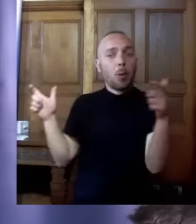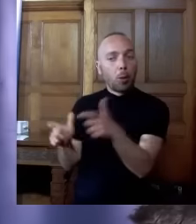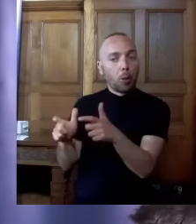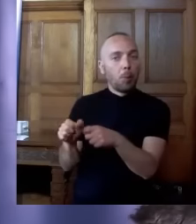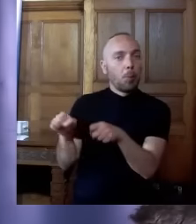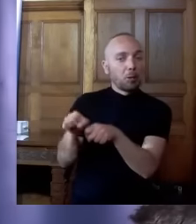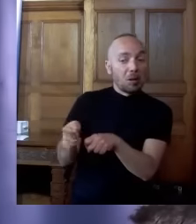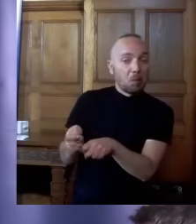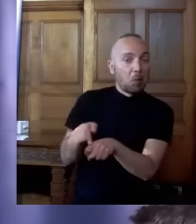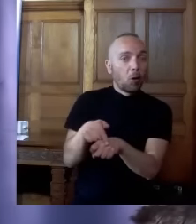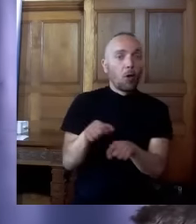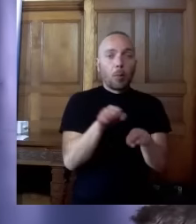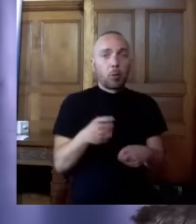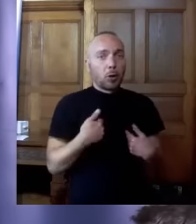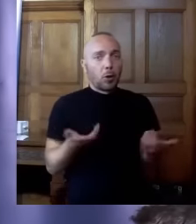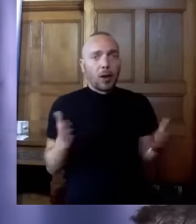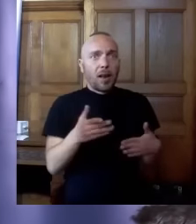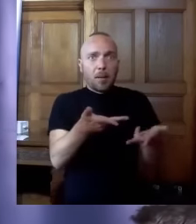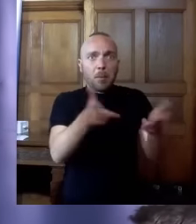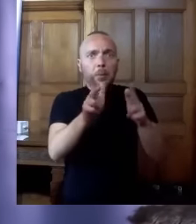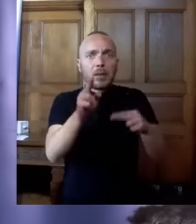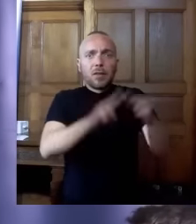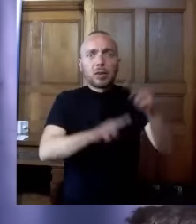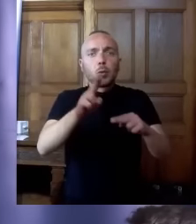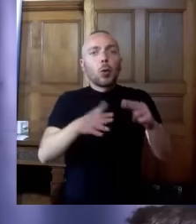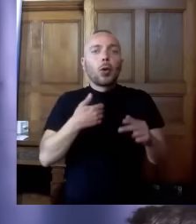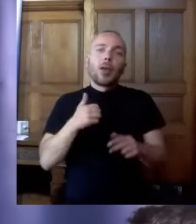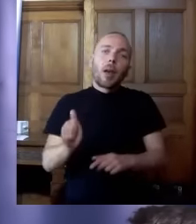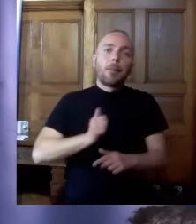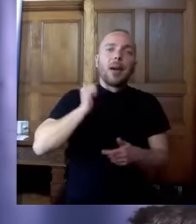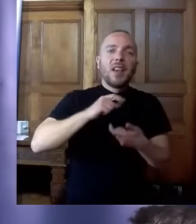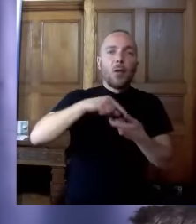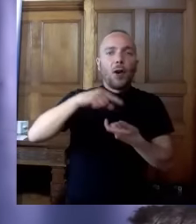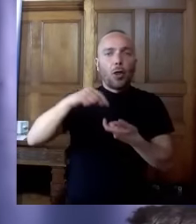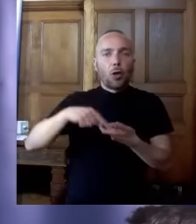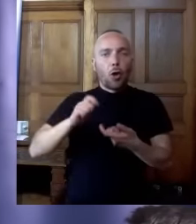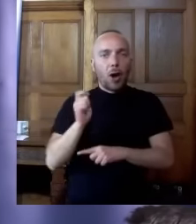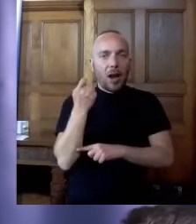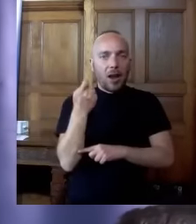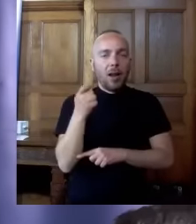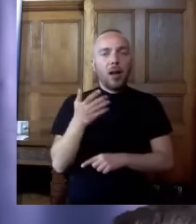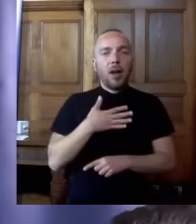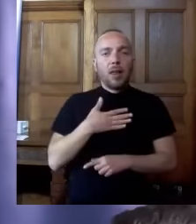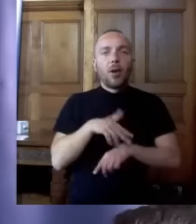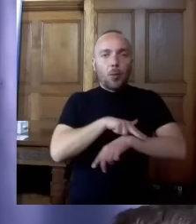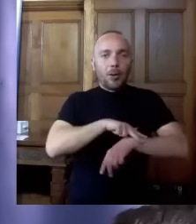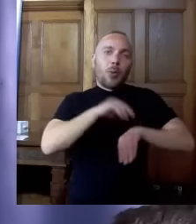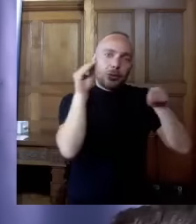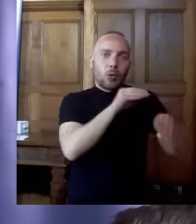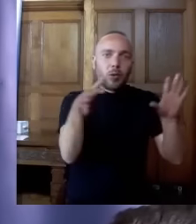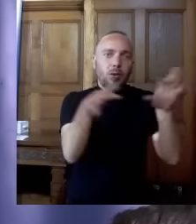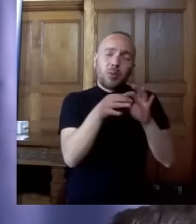para permitir la construcción de una infraestructura que por cierto es Di verdol de la mano del gobierno Vasco es una vergüenza es una